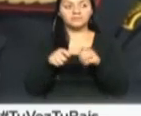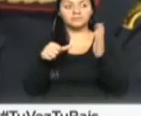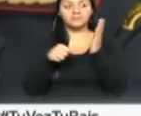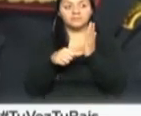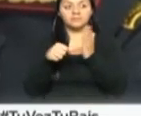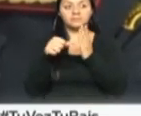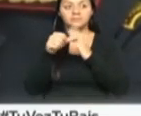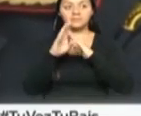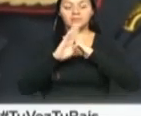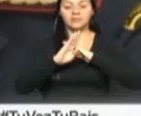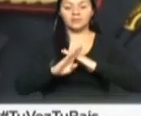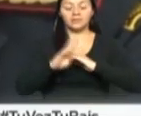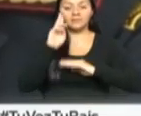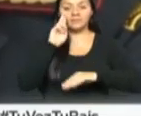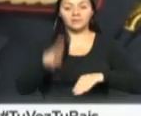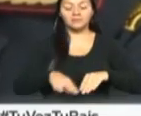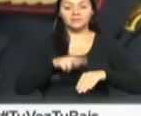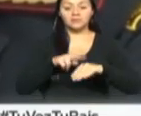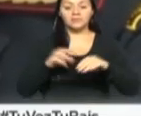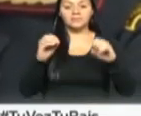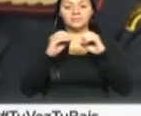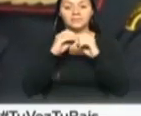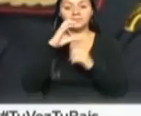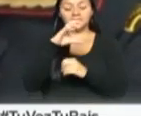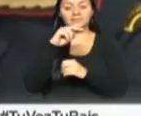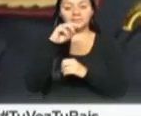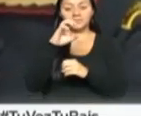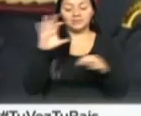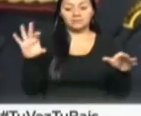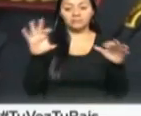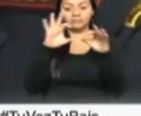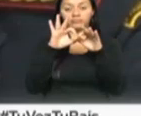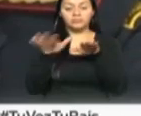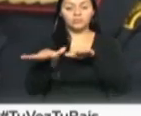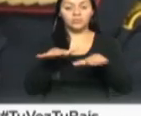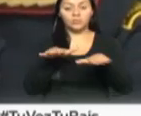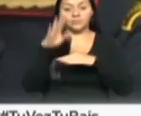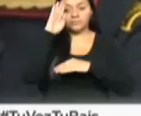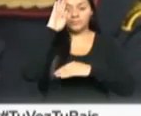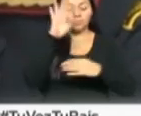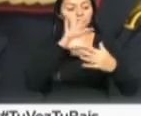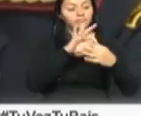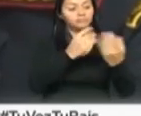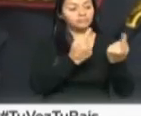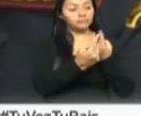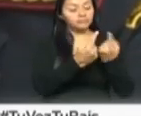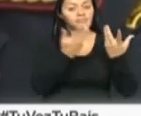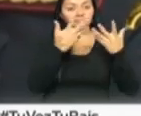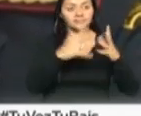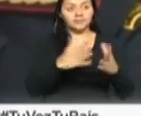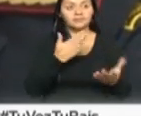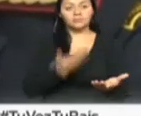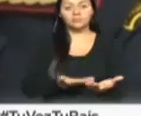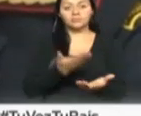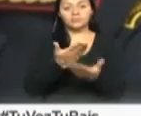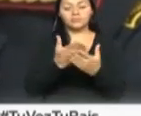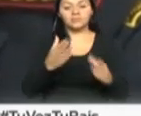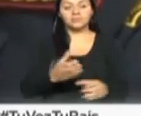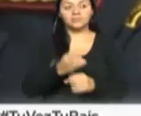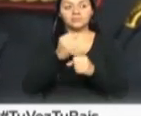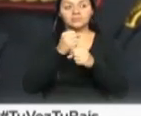Defensa Nacional con el Consejo Nacional Electoral y en coordinación con la Policía Nacional, proporcionarán la seguridad en el